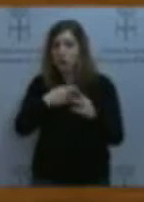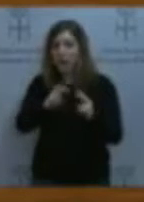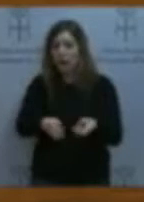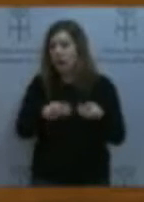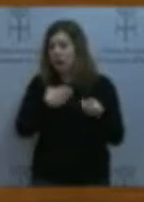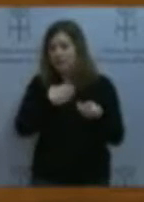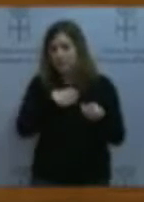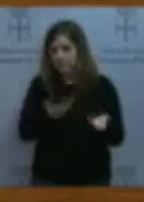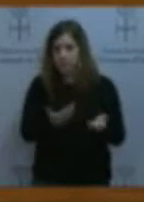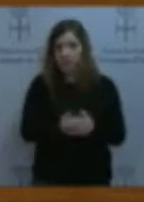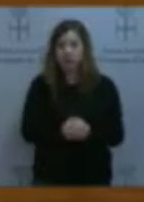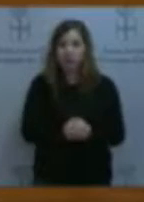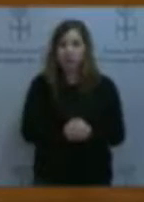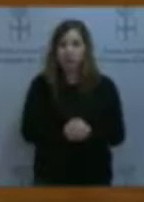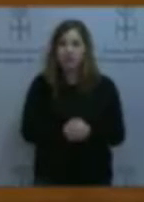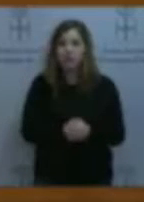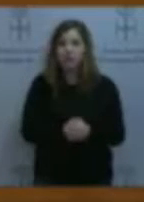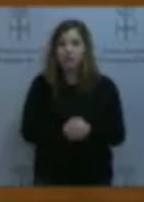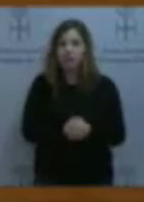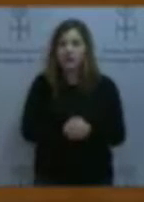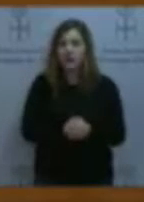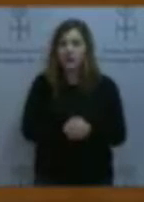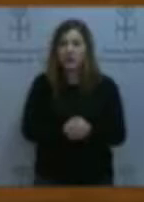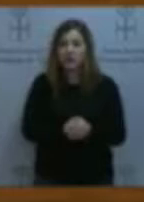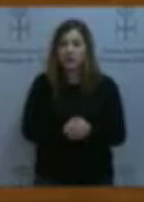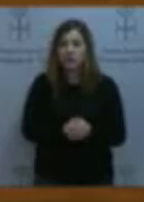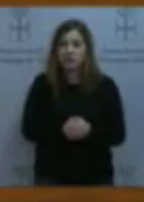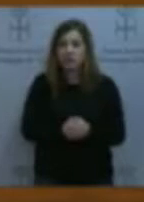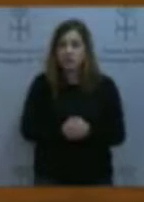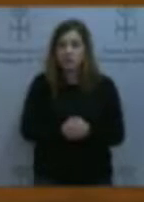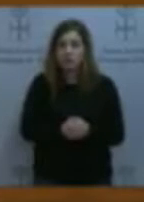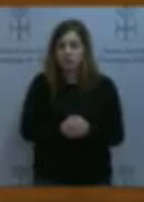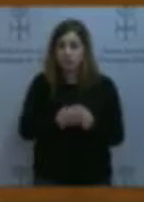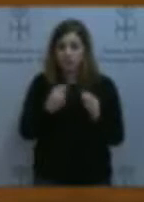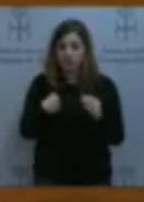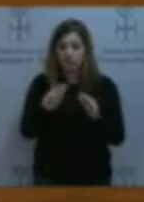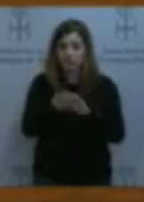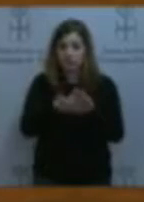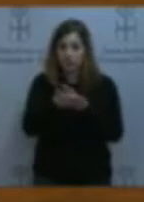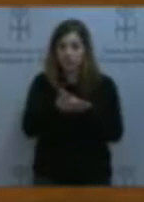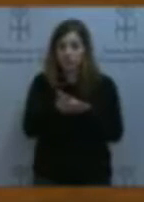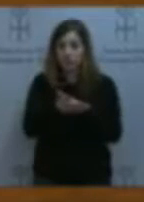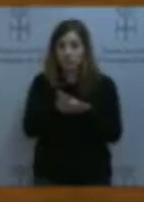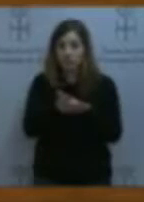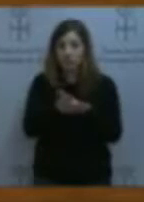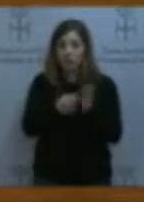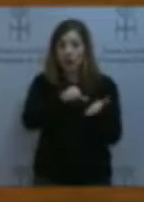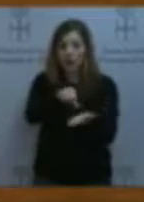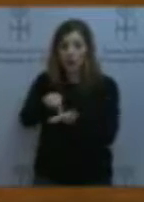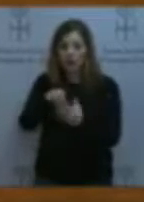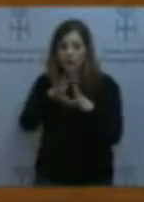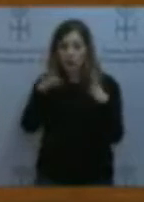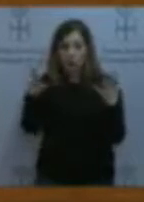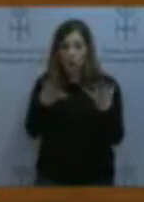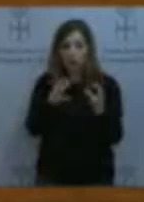vano, en este punto, ciudades del mundo con altas tasas de reciclaje como